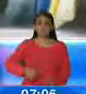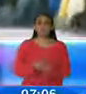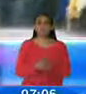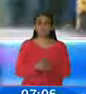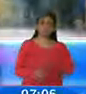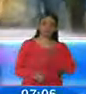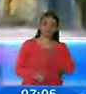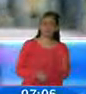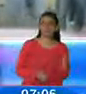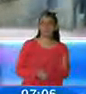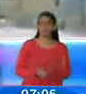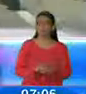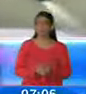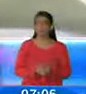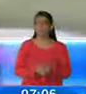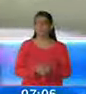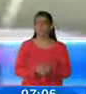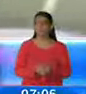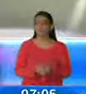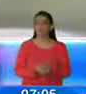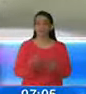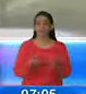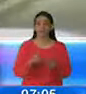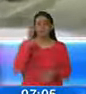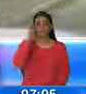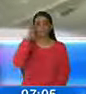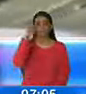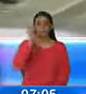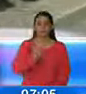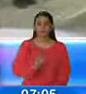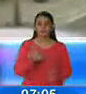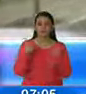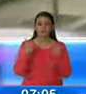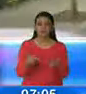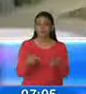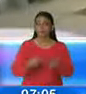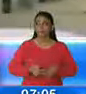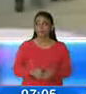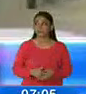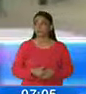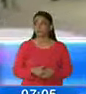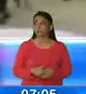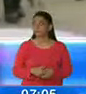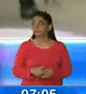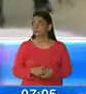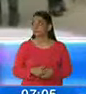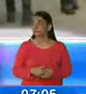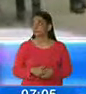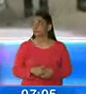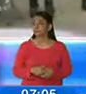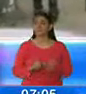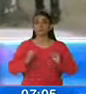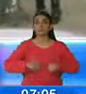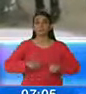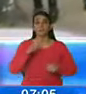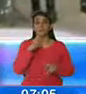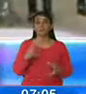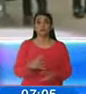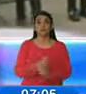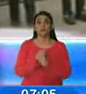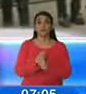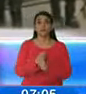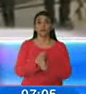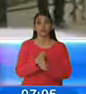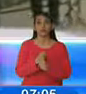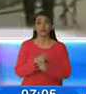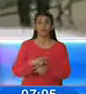también miembros de la Policía Nacional que también están aquí para precautelar la seguridad.